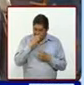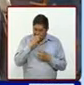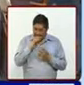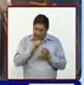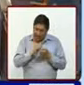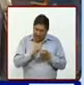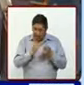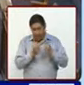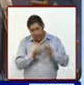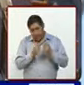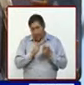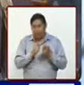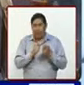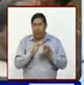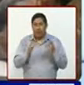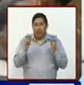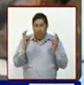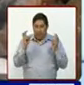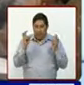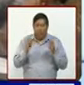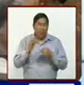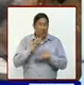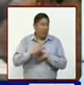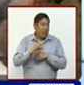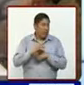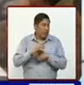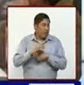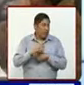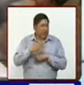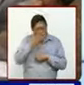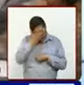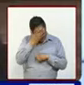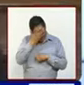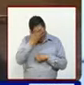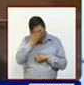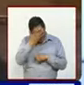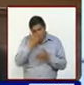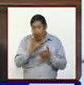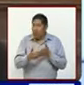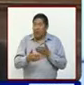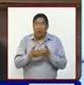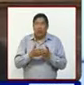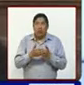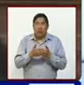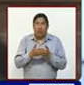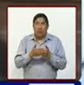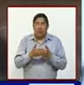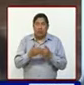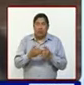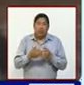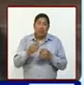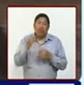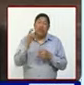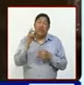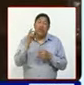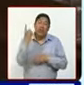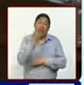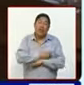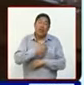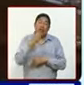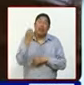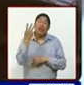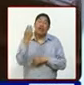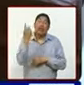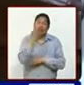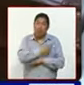una modificación a la temporalidad de la convocatoria para que se pueda ampliar el plazo entre 7 y 14 días y esto